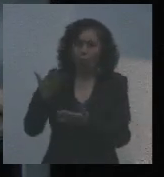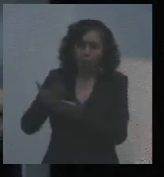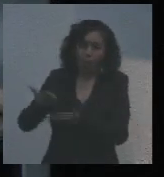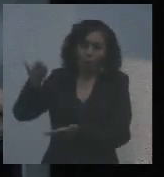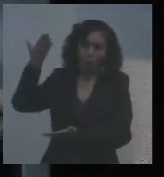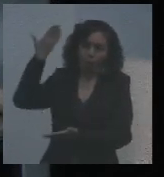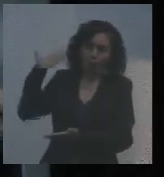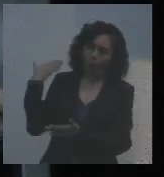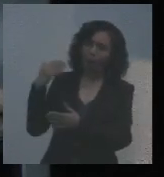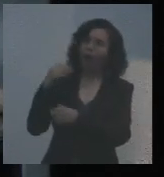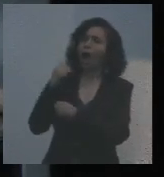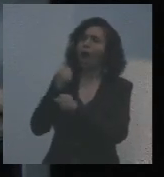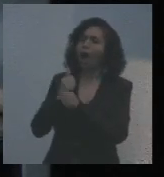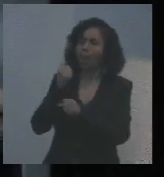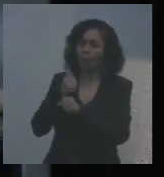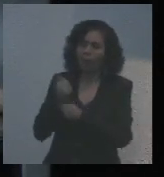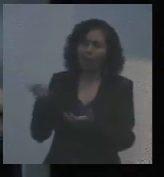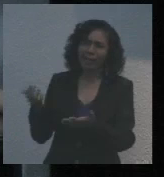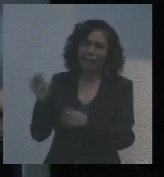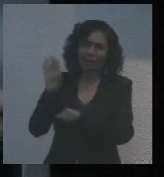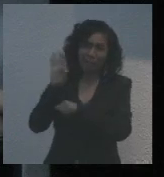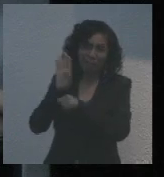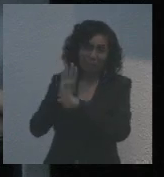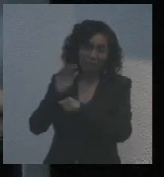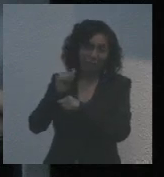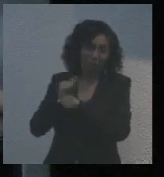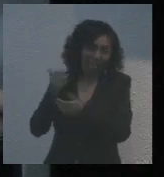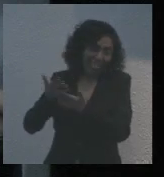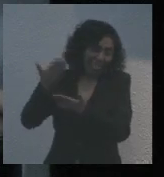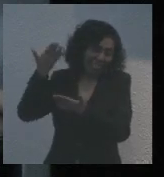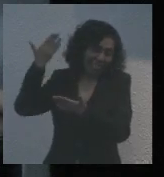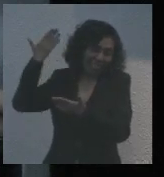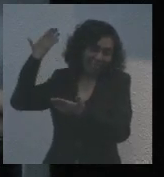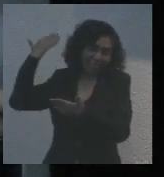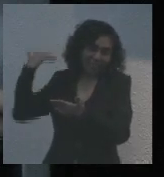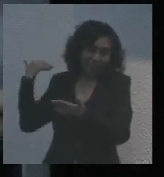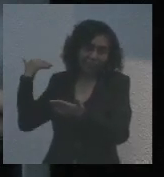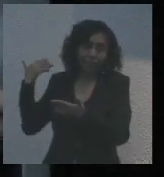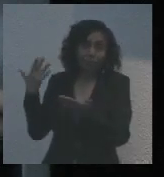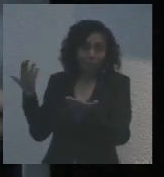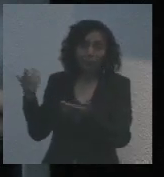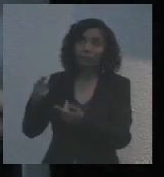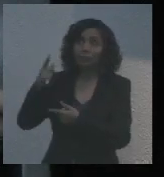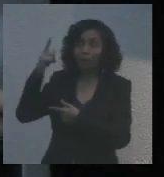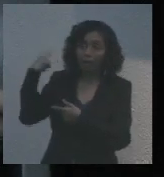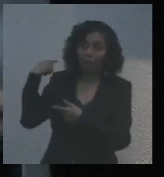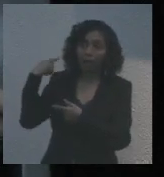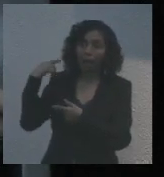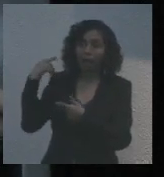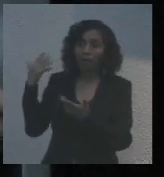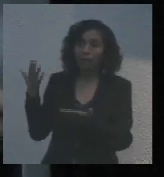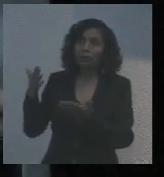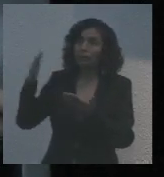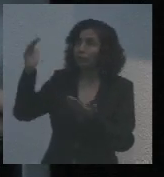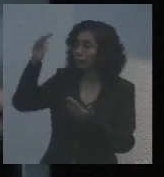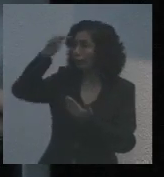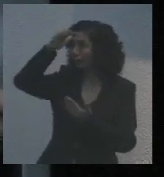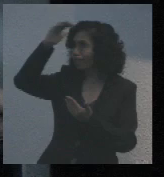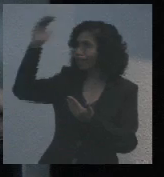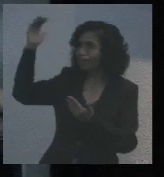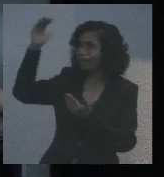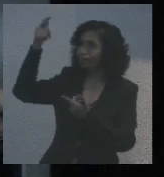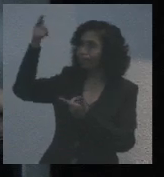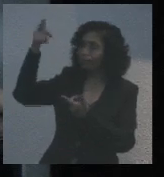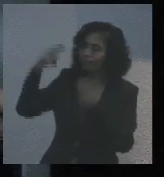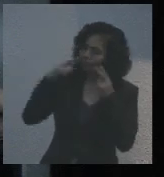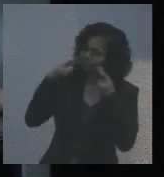abuelas bisabuelas tatara tatarabuelas allá en el Eterno descanso